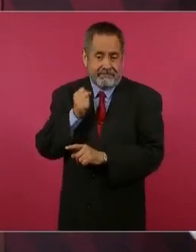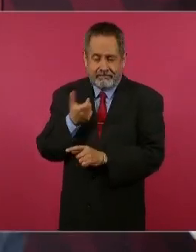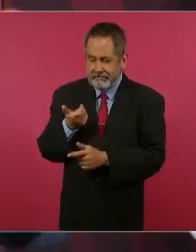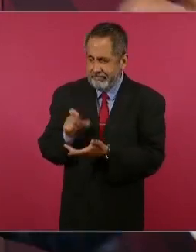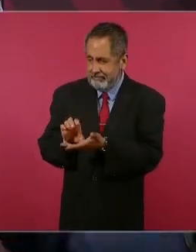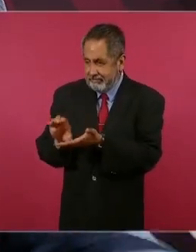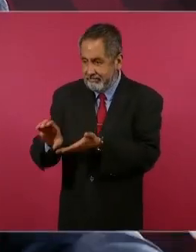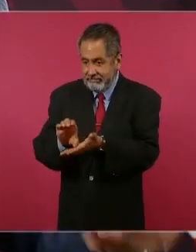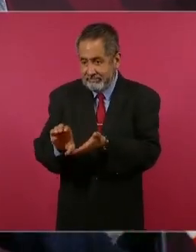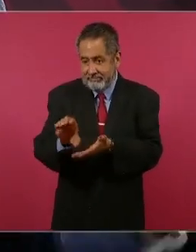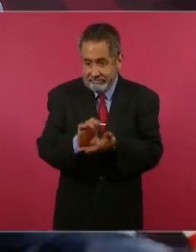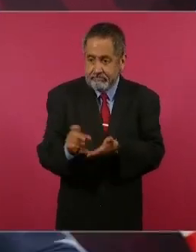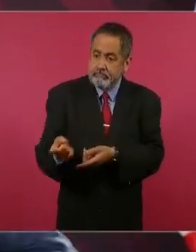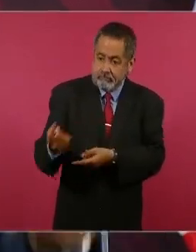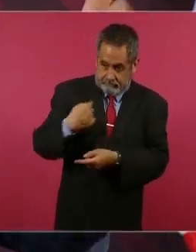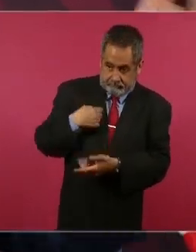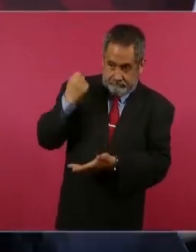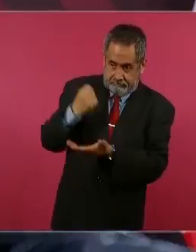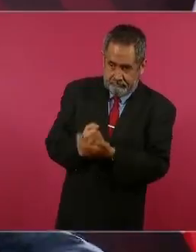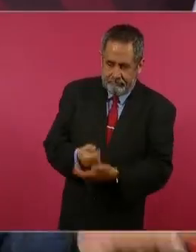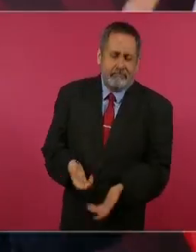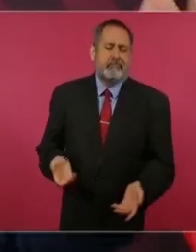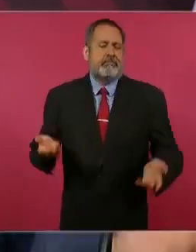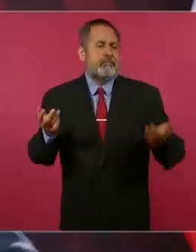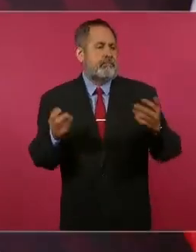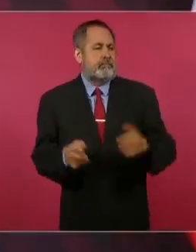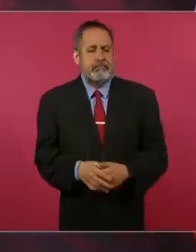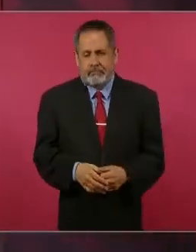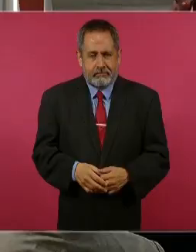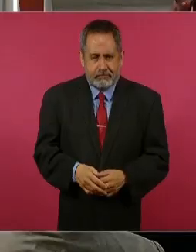pues así, ¿cuándo le iba a llegar